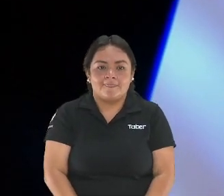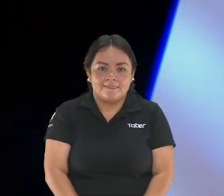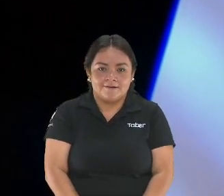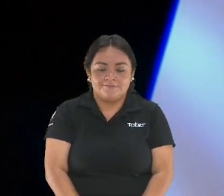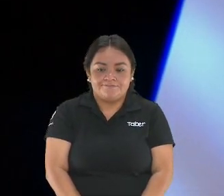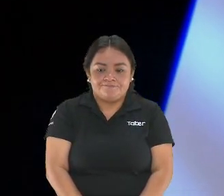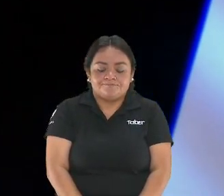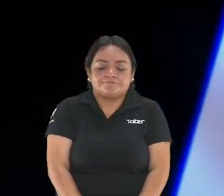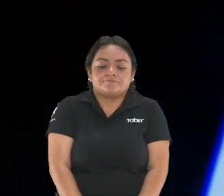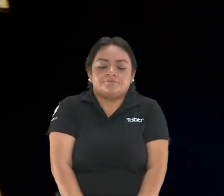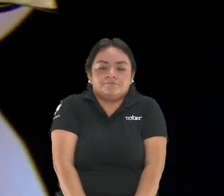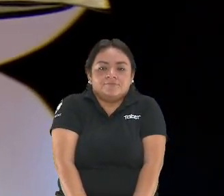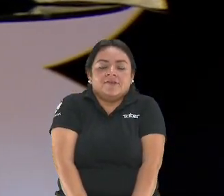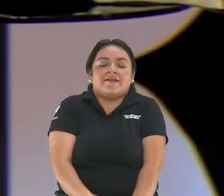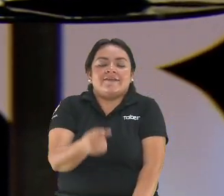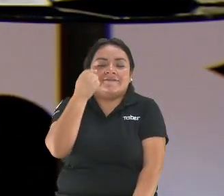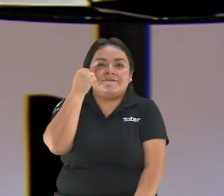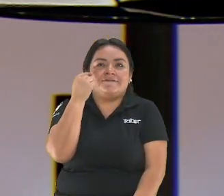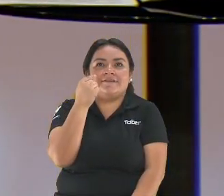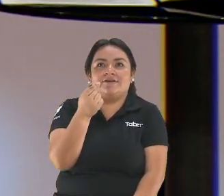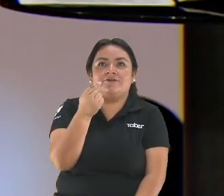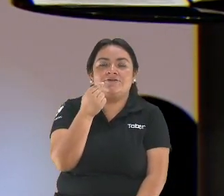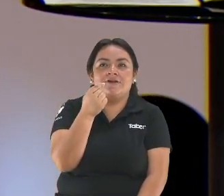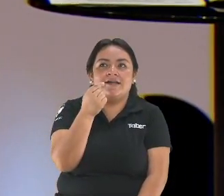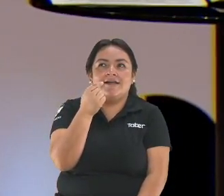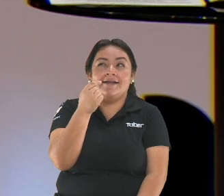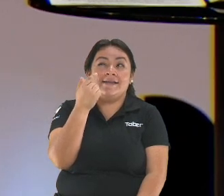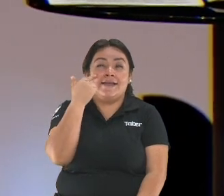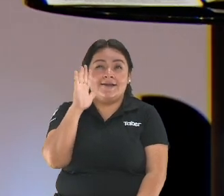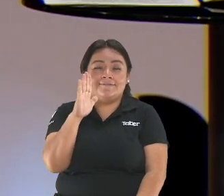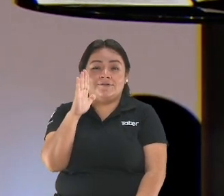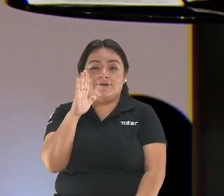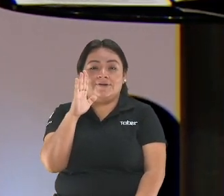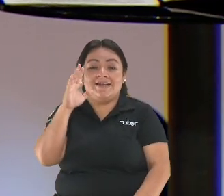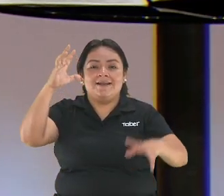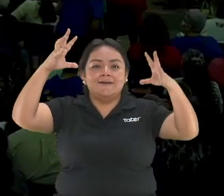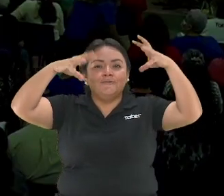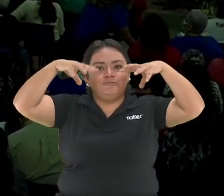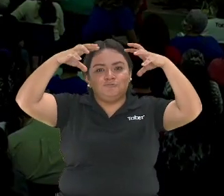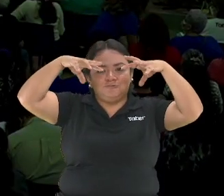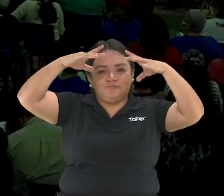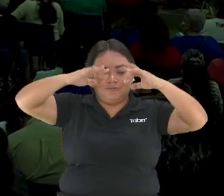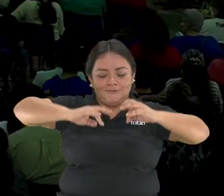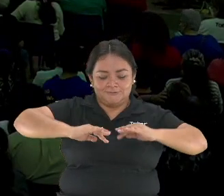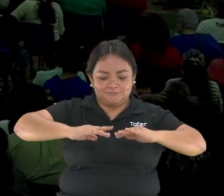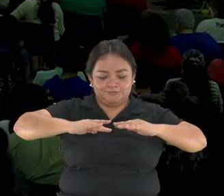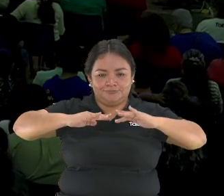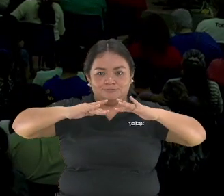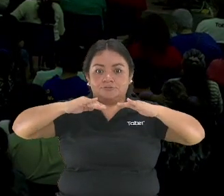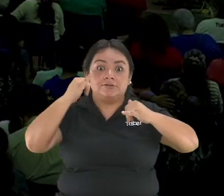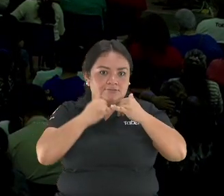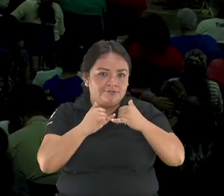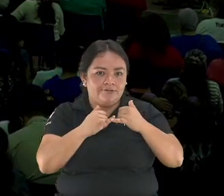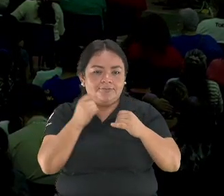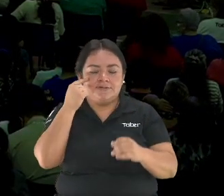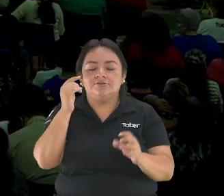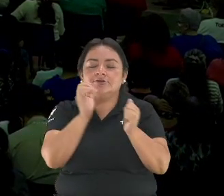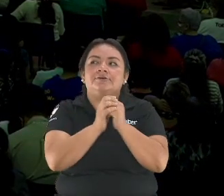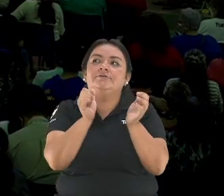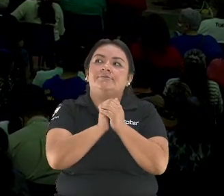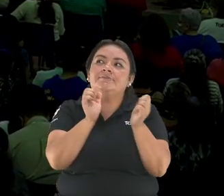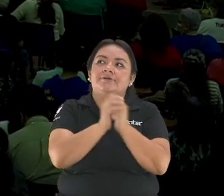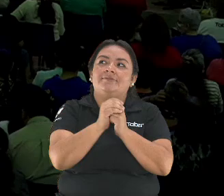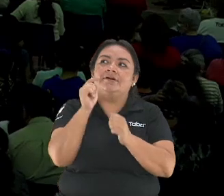hermano hasta el diluvio tuvo el límite tuvo tiempo y si ahorita te está lloviendo como que fuera el del novio